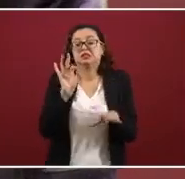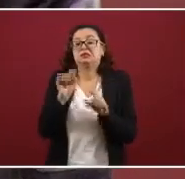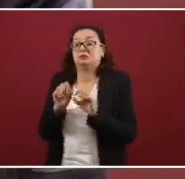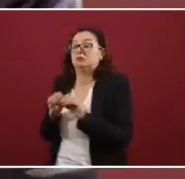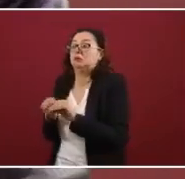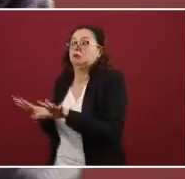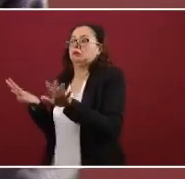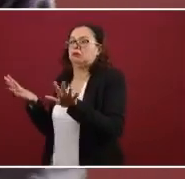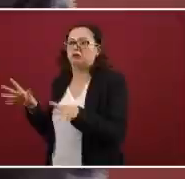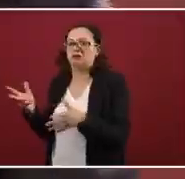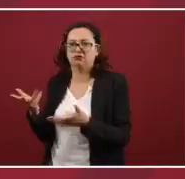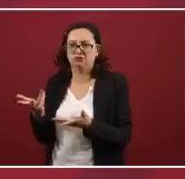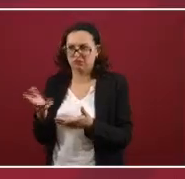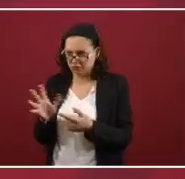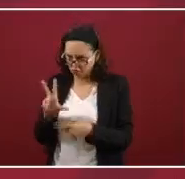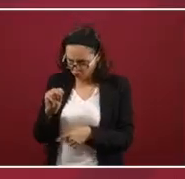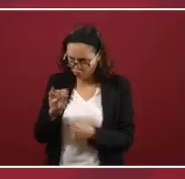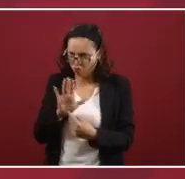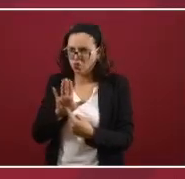A ver, ¿cuántos